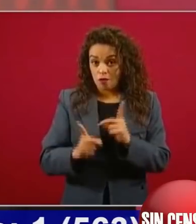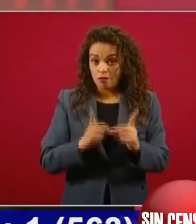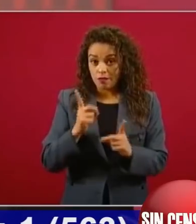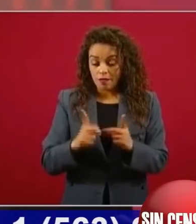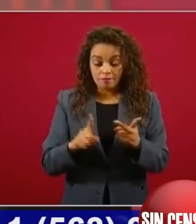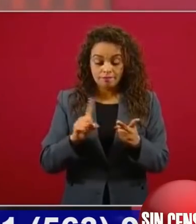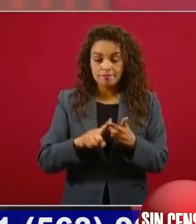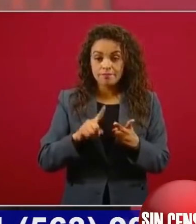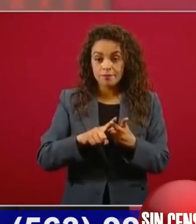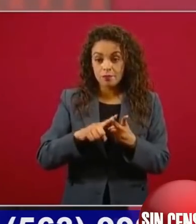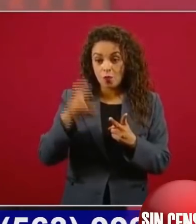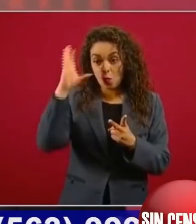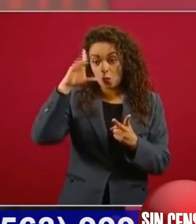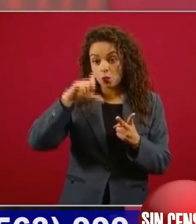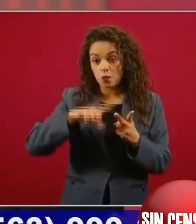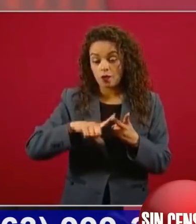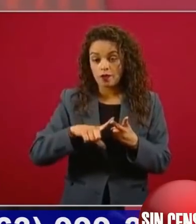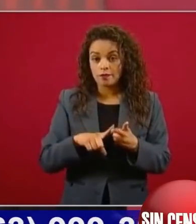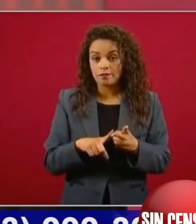cultura